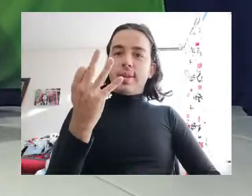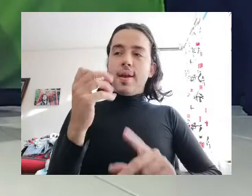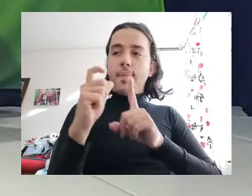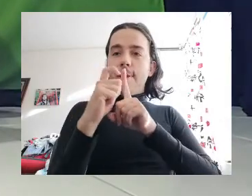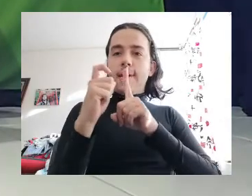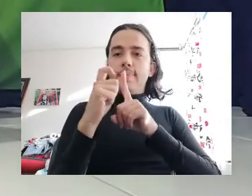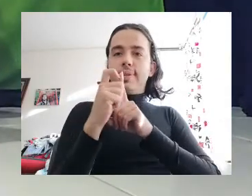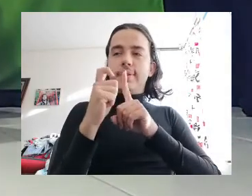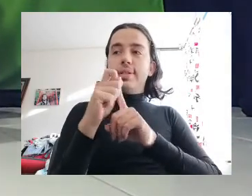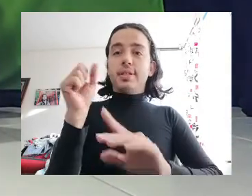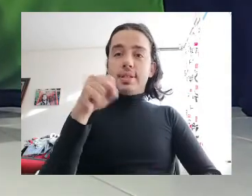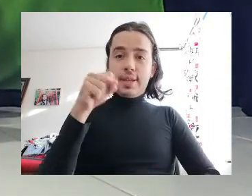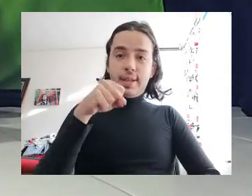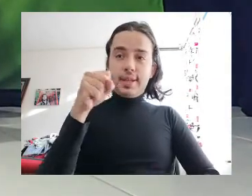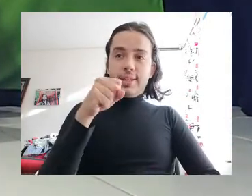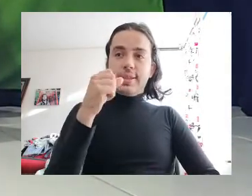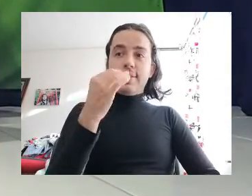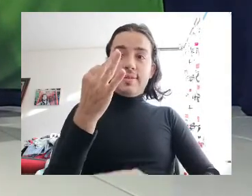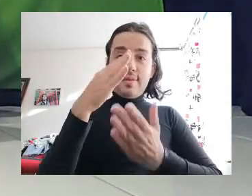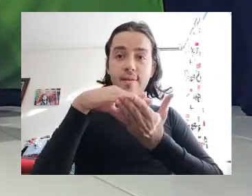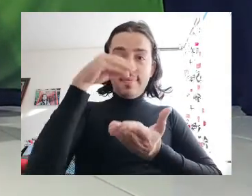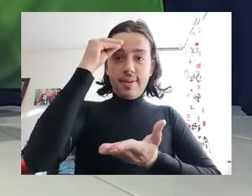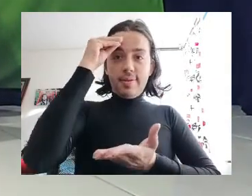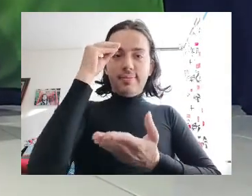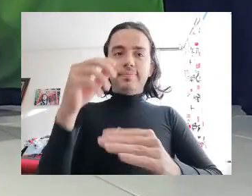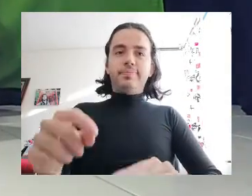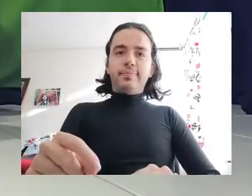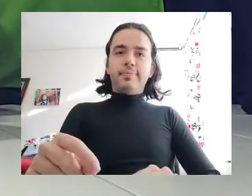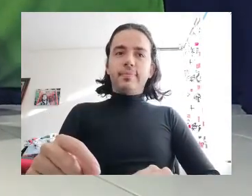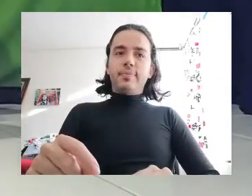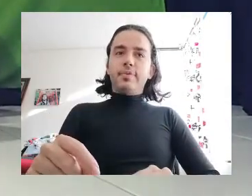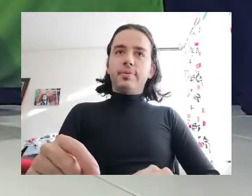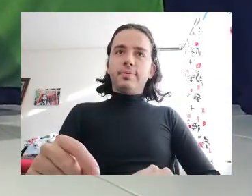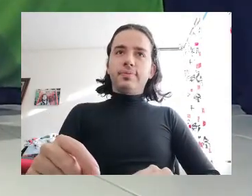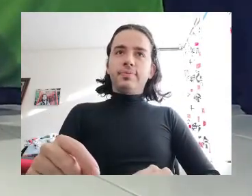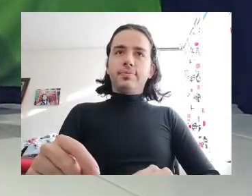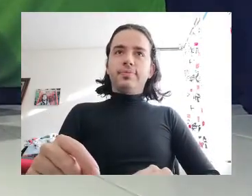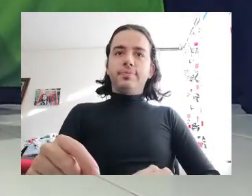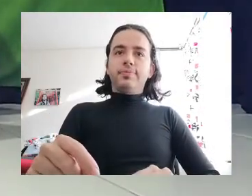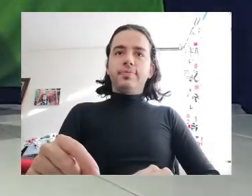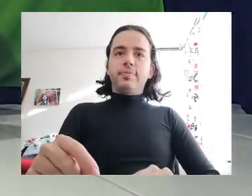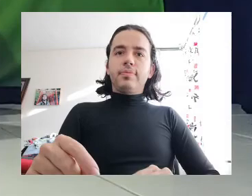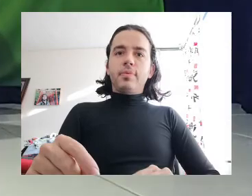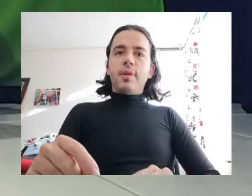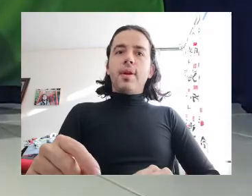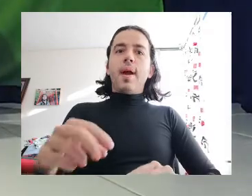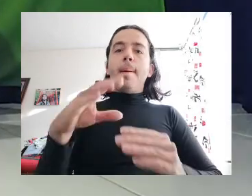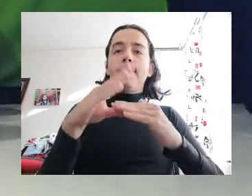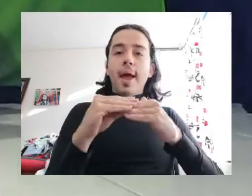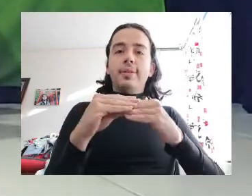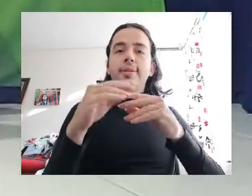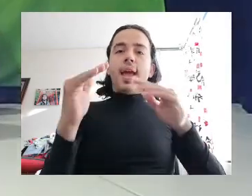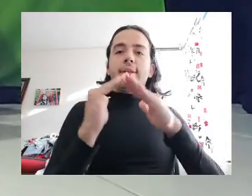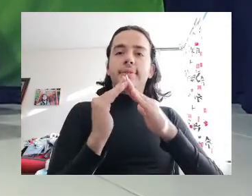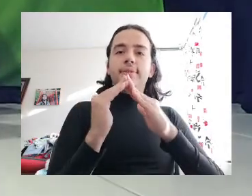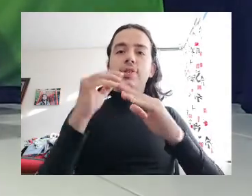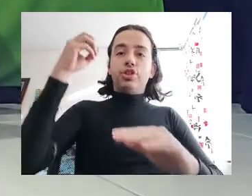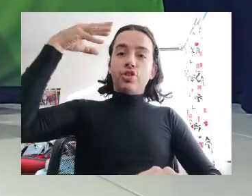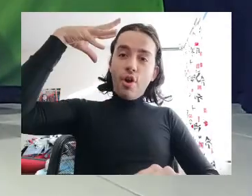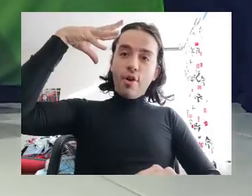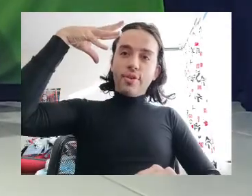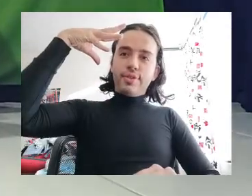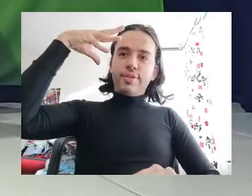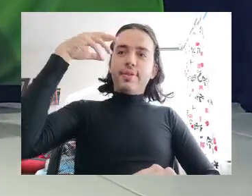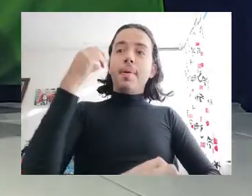nombre, Sol. ¡Qué bien, doctor! ¿Te aprendiste las 3 palabras? Pan,